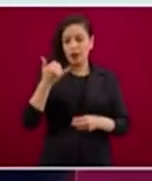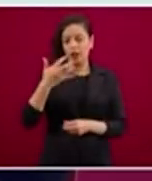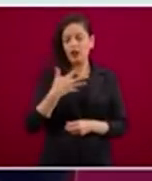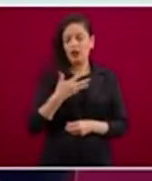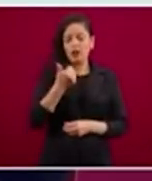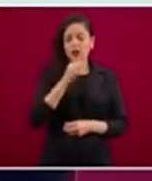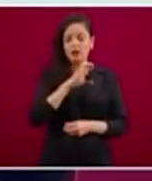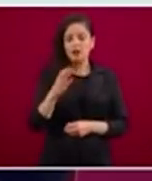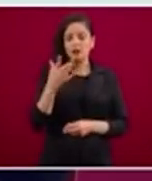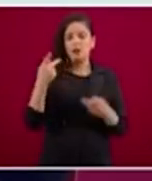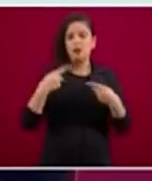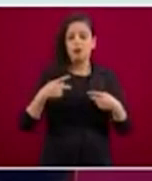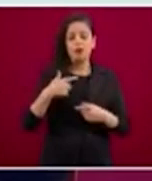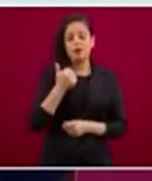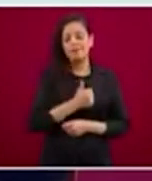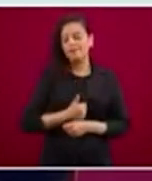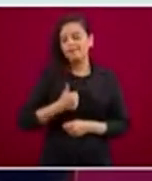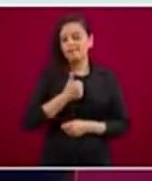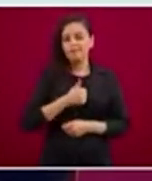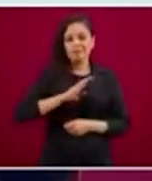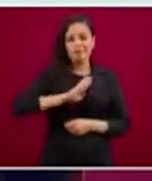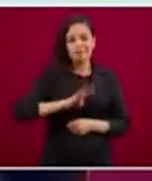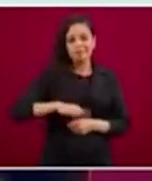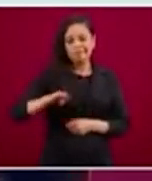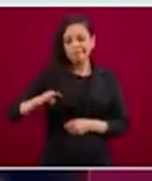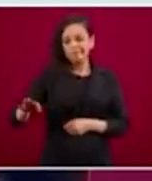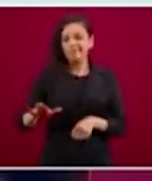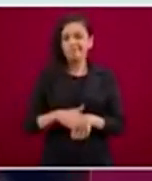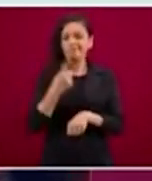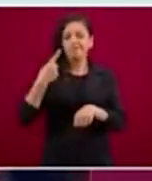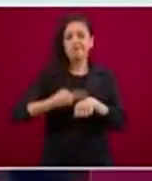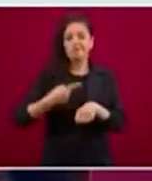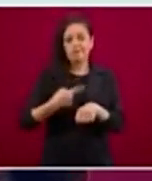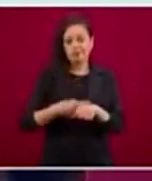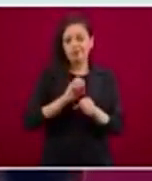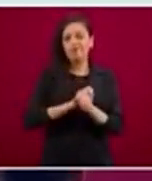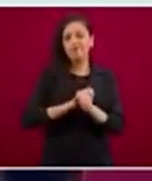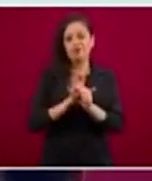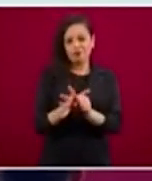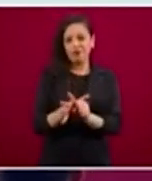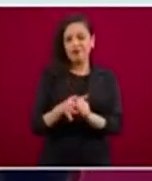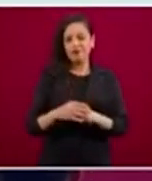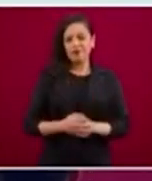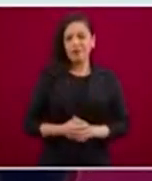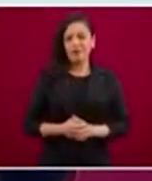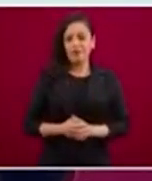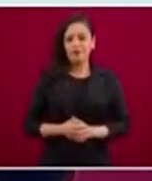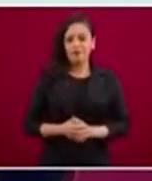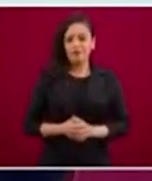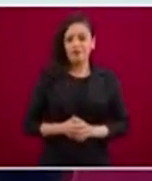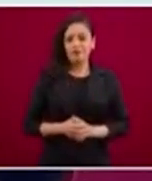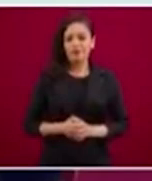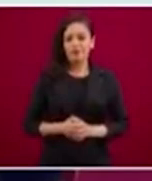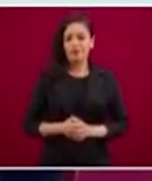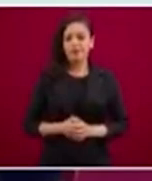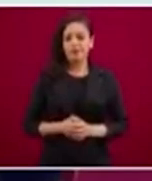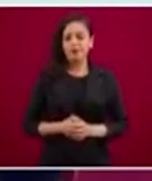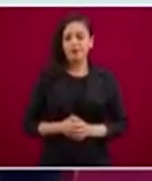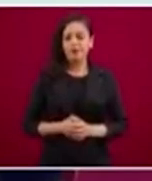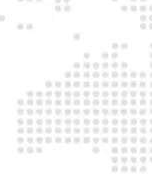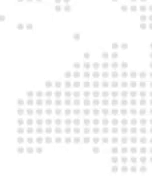que han perdido la vida como consecuencia de esta enfermedad casi 50.000 han sido